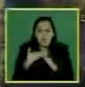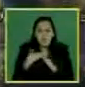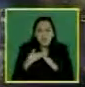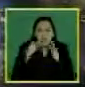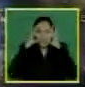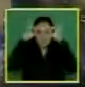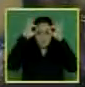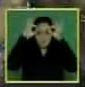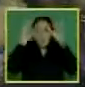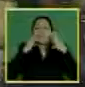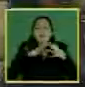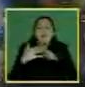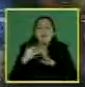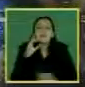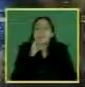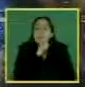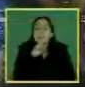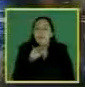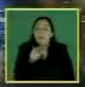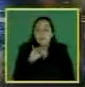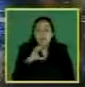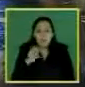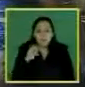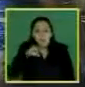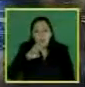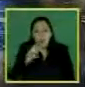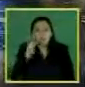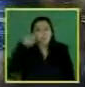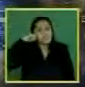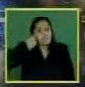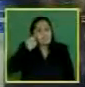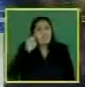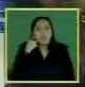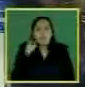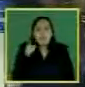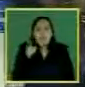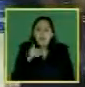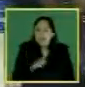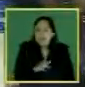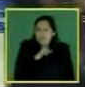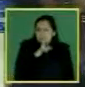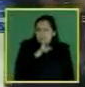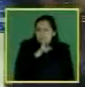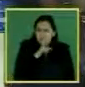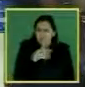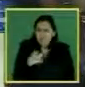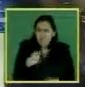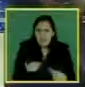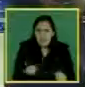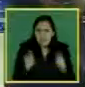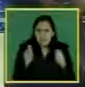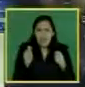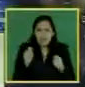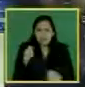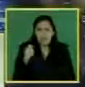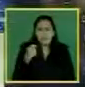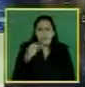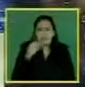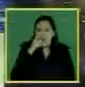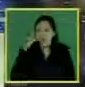barracas, en el barrio, en manicomio. Y recuerdo que había una situación terrible, nosotros tratando, esto estamos hablando de